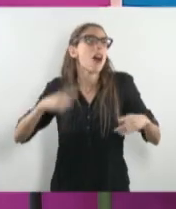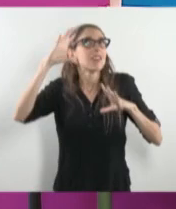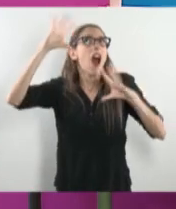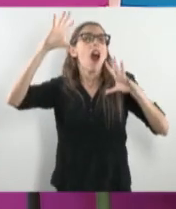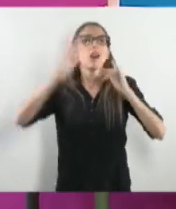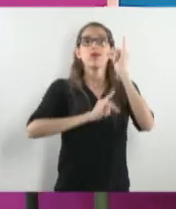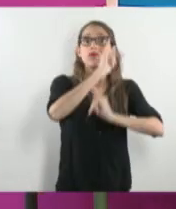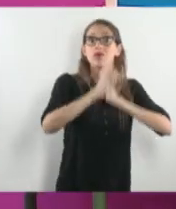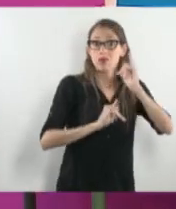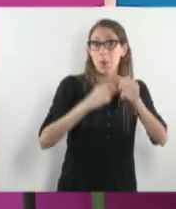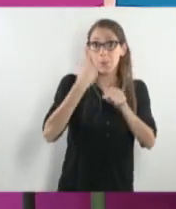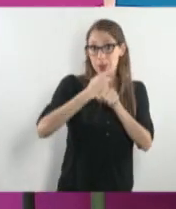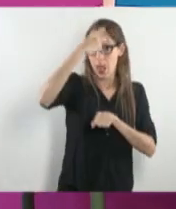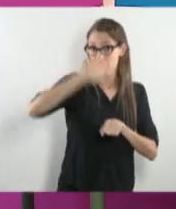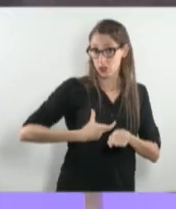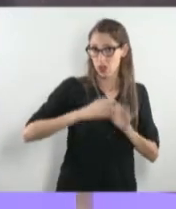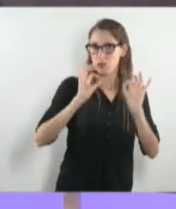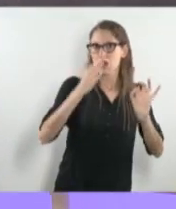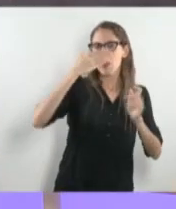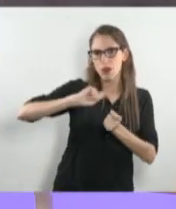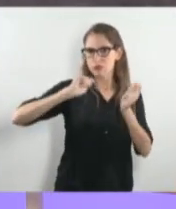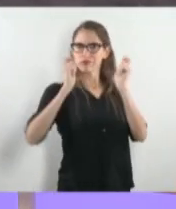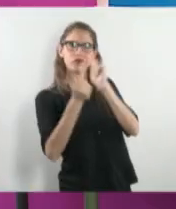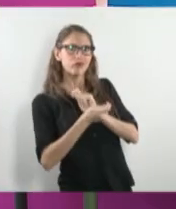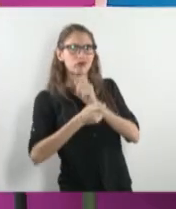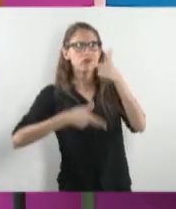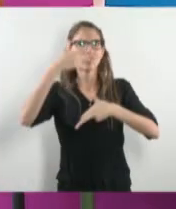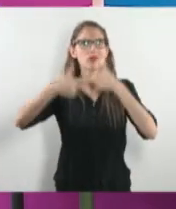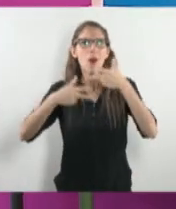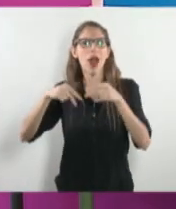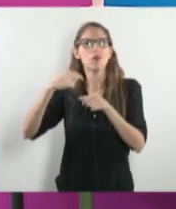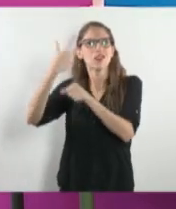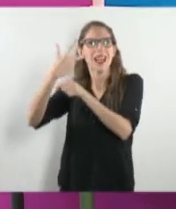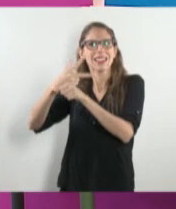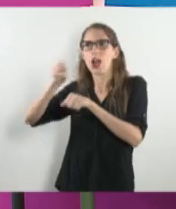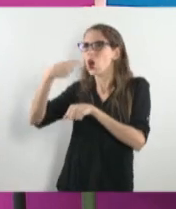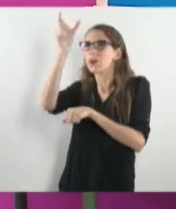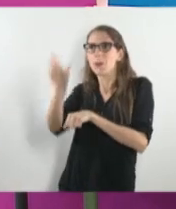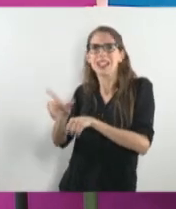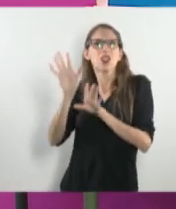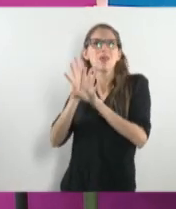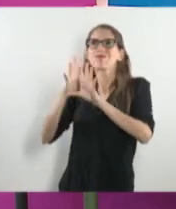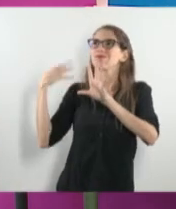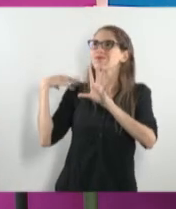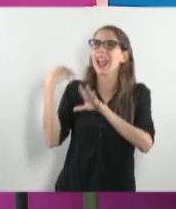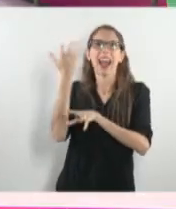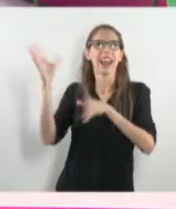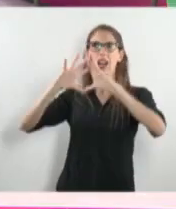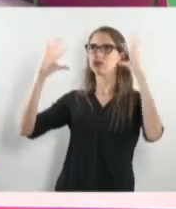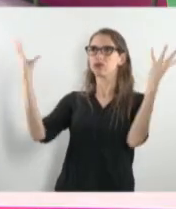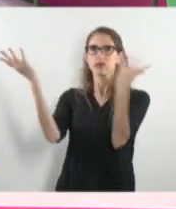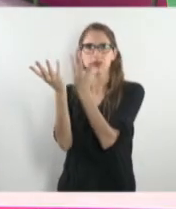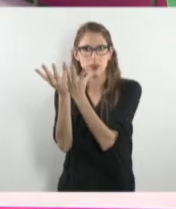Y después va a hablar del hombre, ¿no? como una idea universal de lo que todos